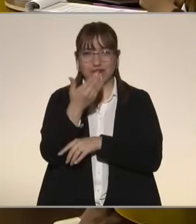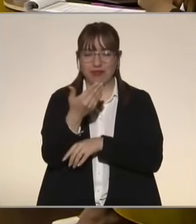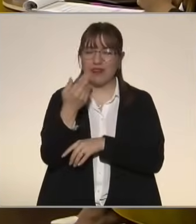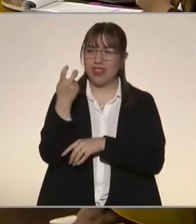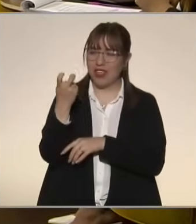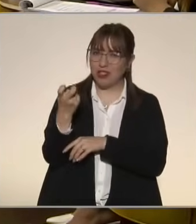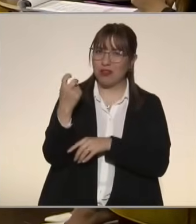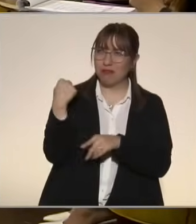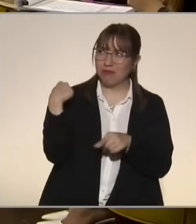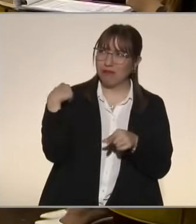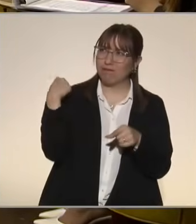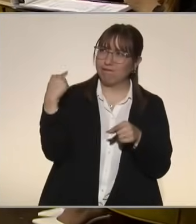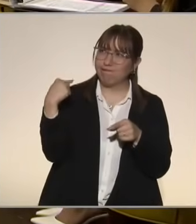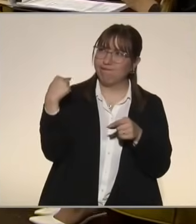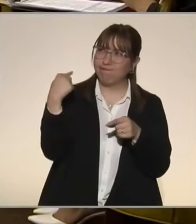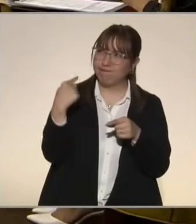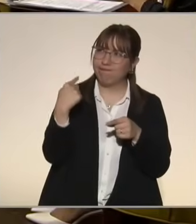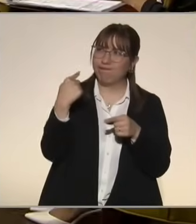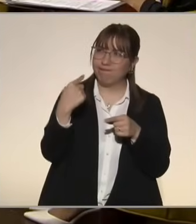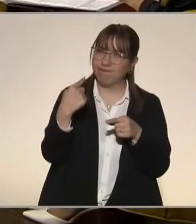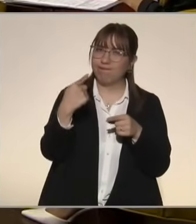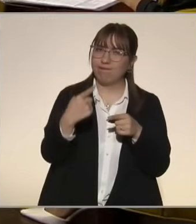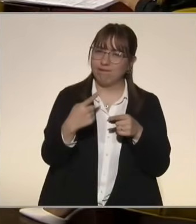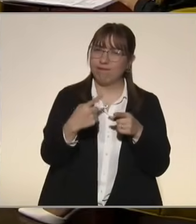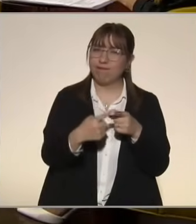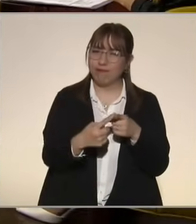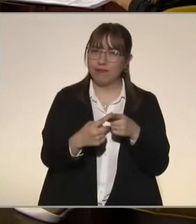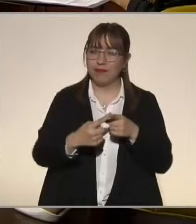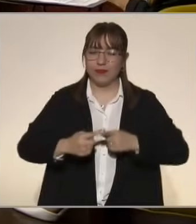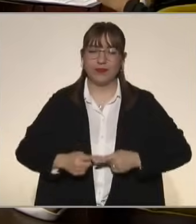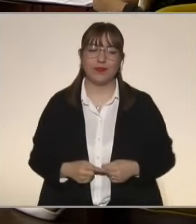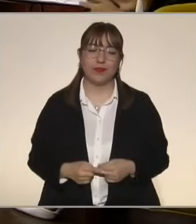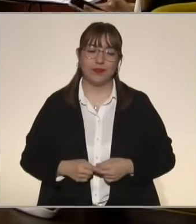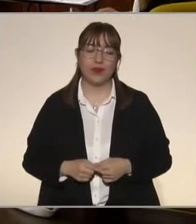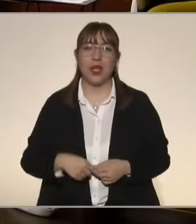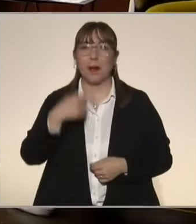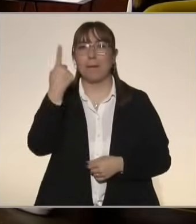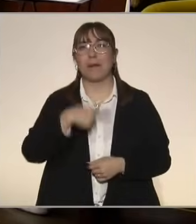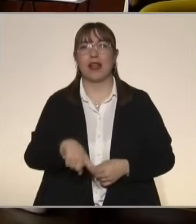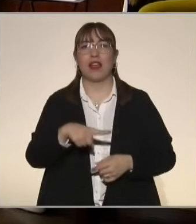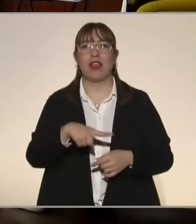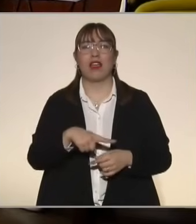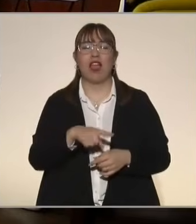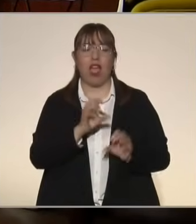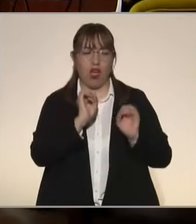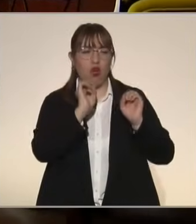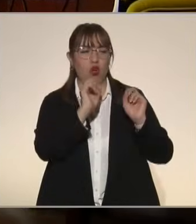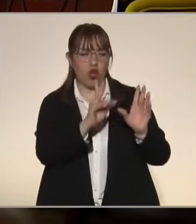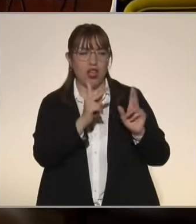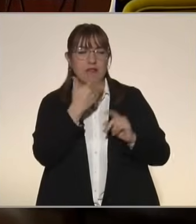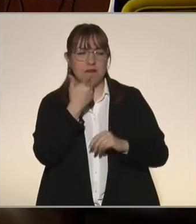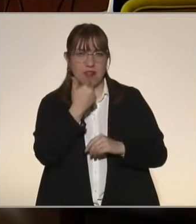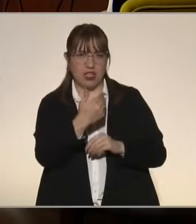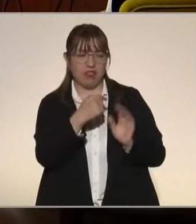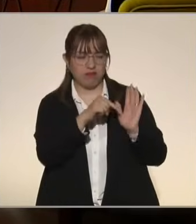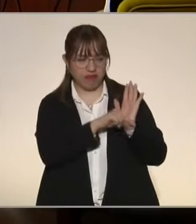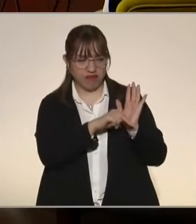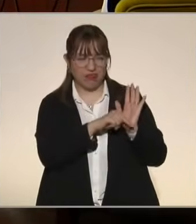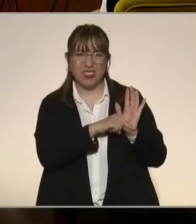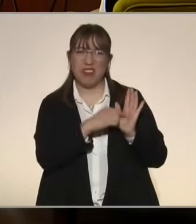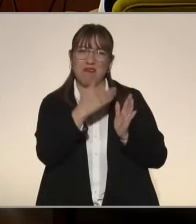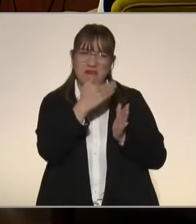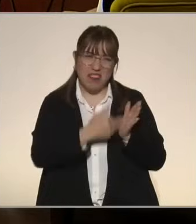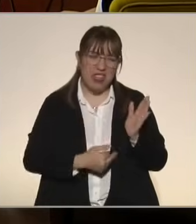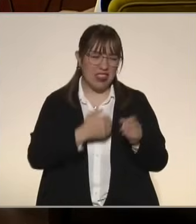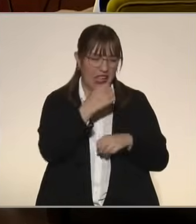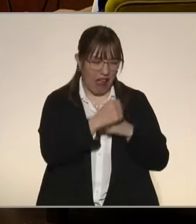irlo haciendo como en una especie de balanza. Está bien, en este año no pude cumplir con esto,